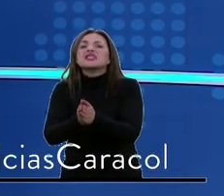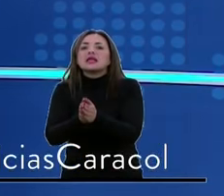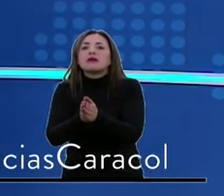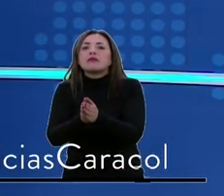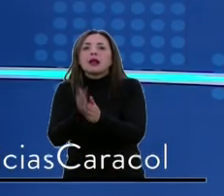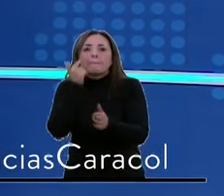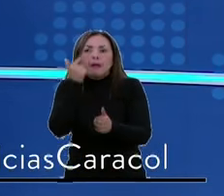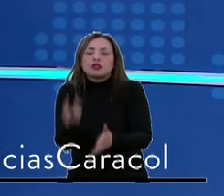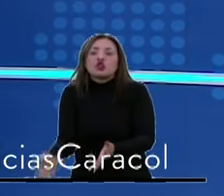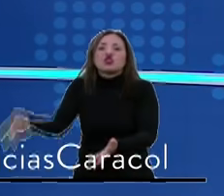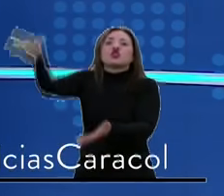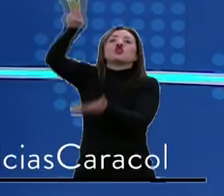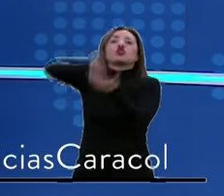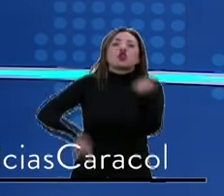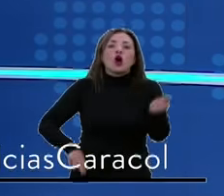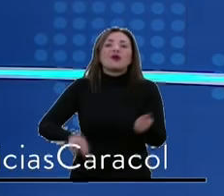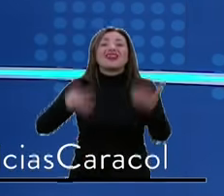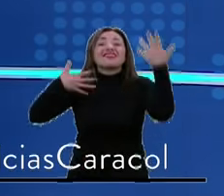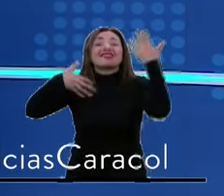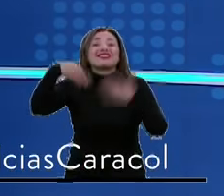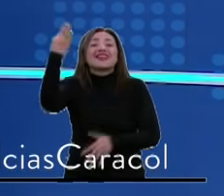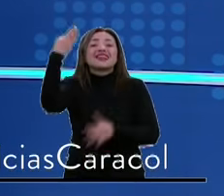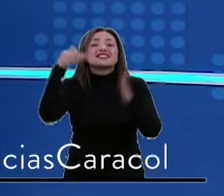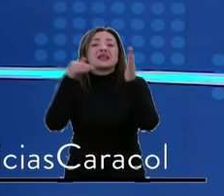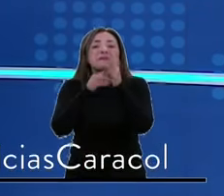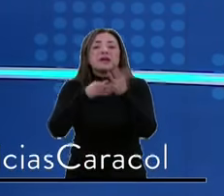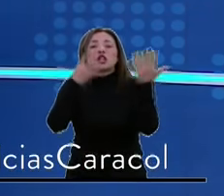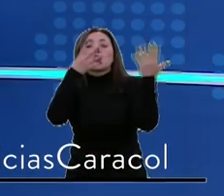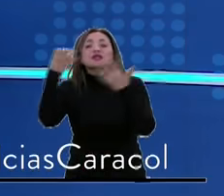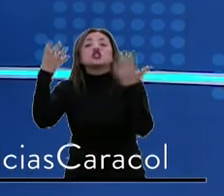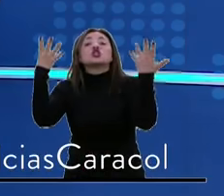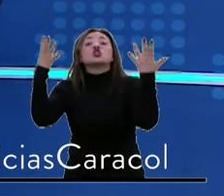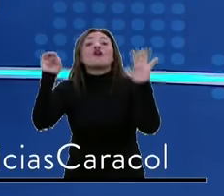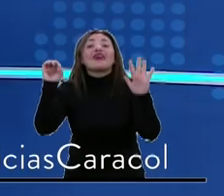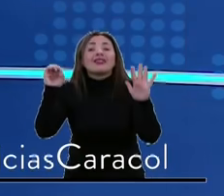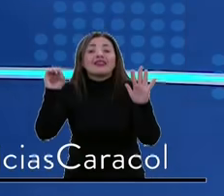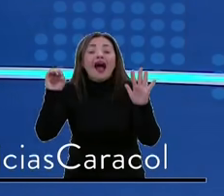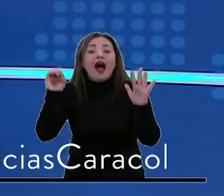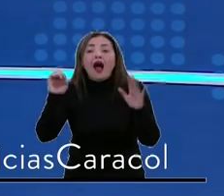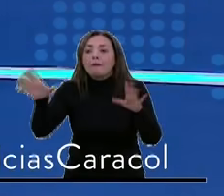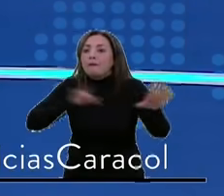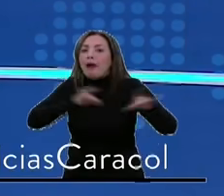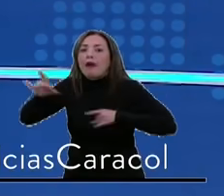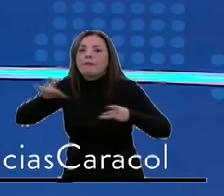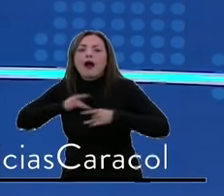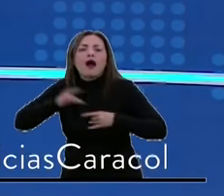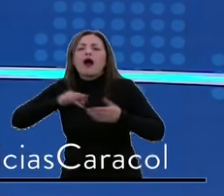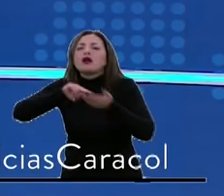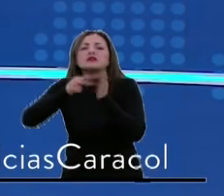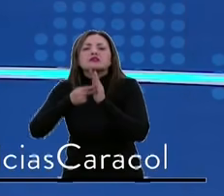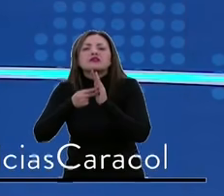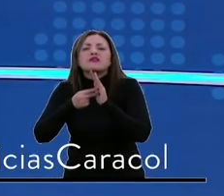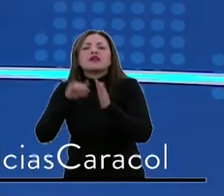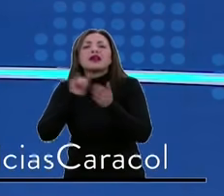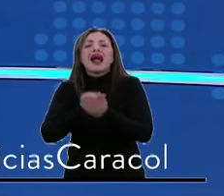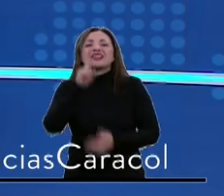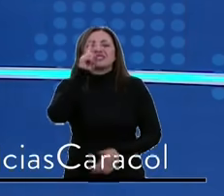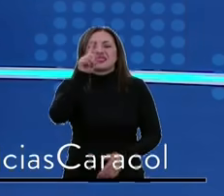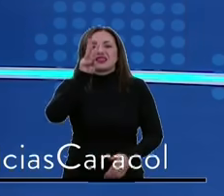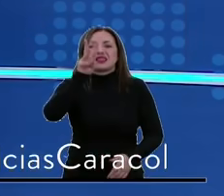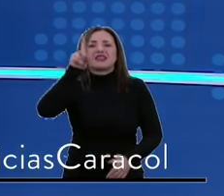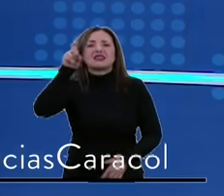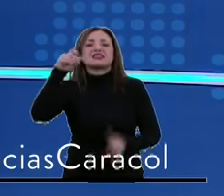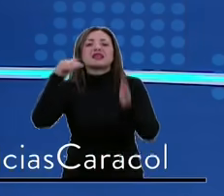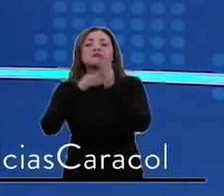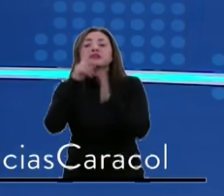duplica la cifra 13 1990 casos de contagio eso significa 136 mil 119 casos en